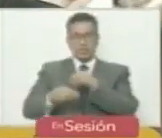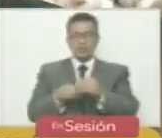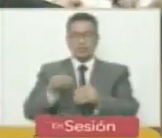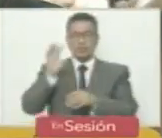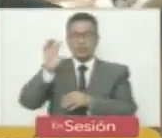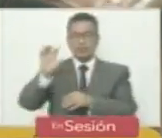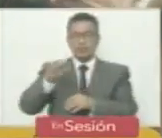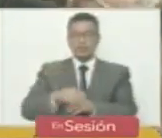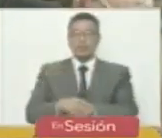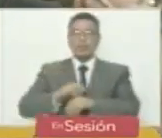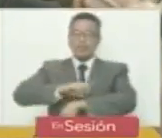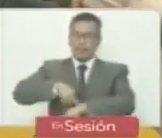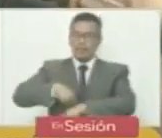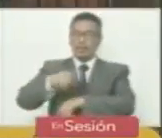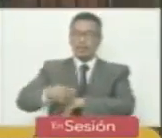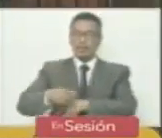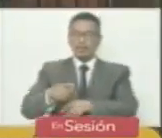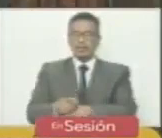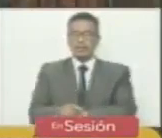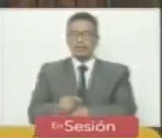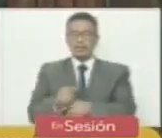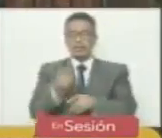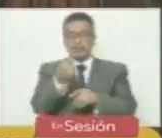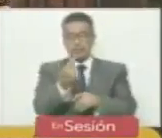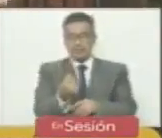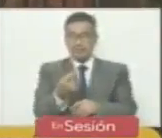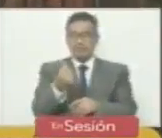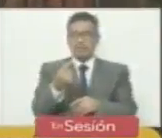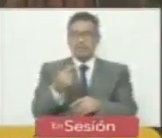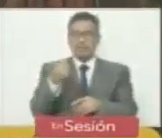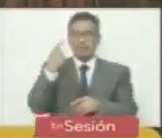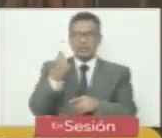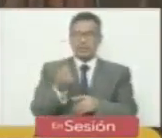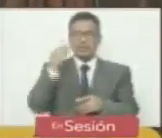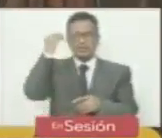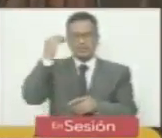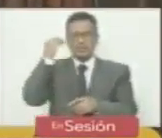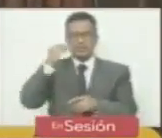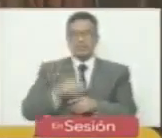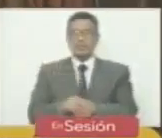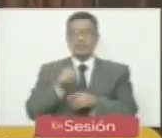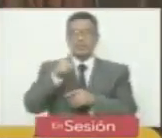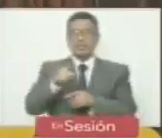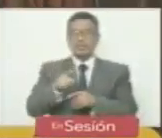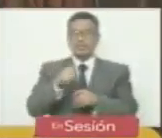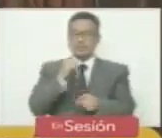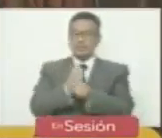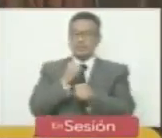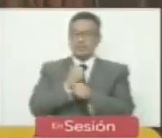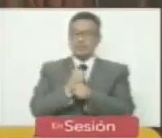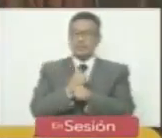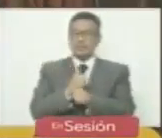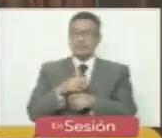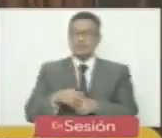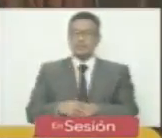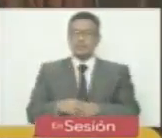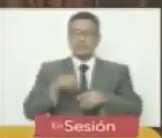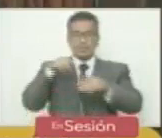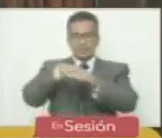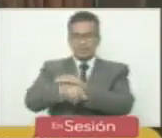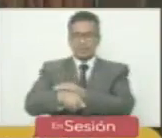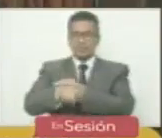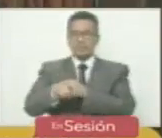país. Posteriormente, por deficiencias de recursos, deja de considerarse este empleo dentro de lo que